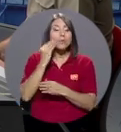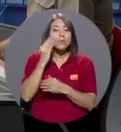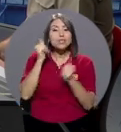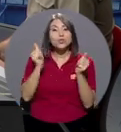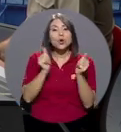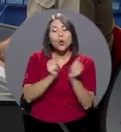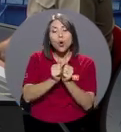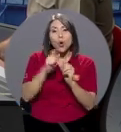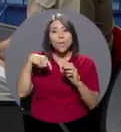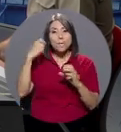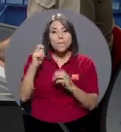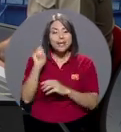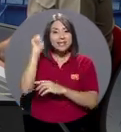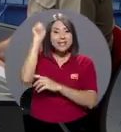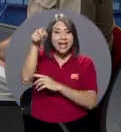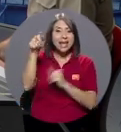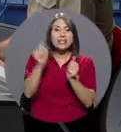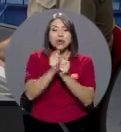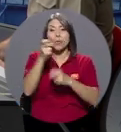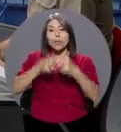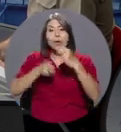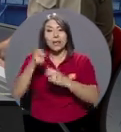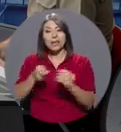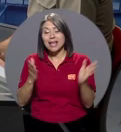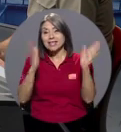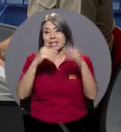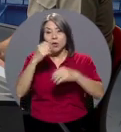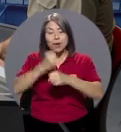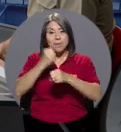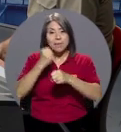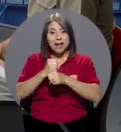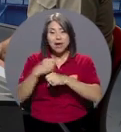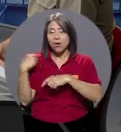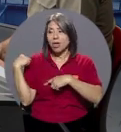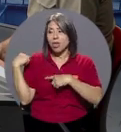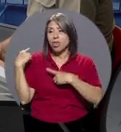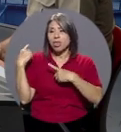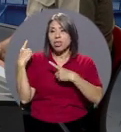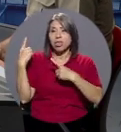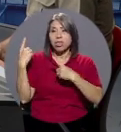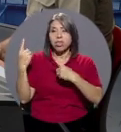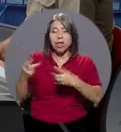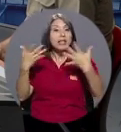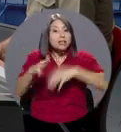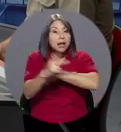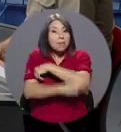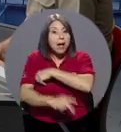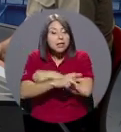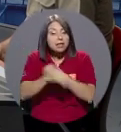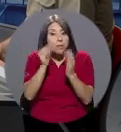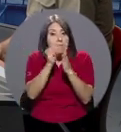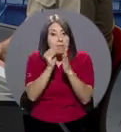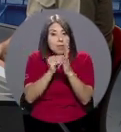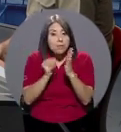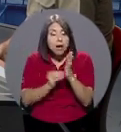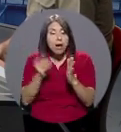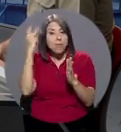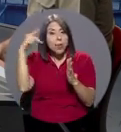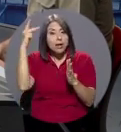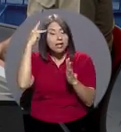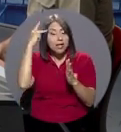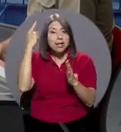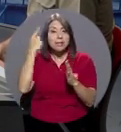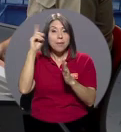hemos visto, lo que hemos vivido con las zonas pesqueras y las problemáticas del desempleo, el país como tal genera